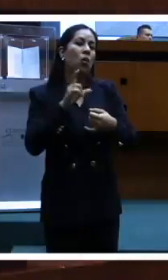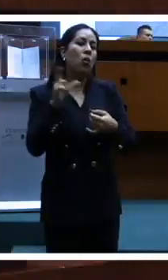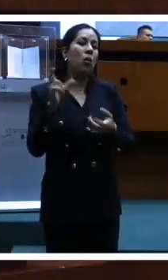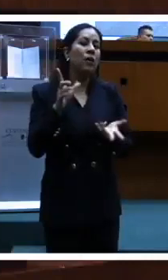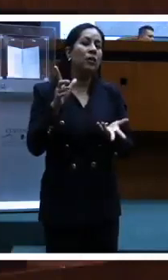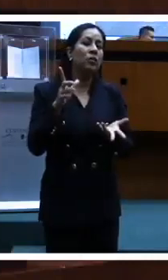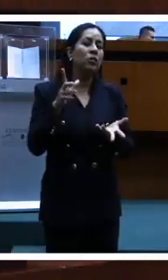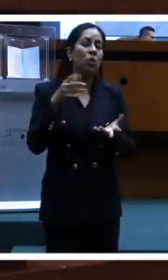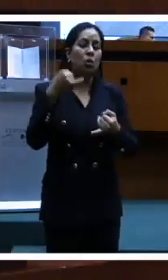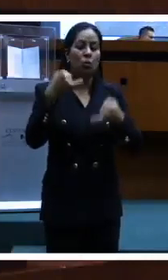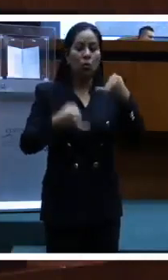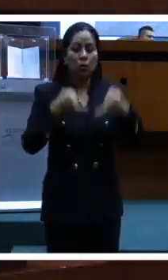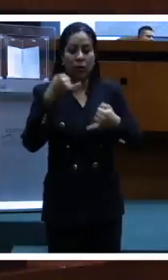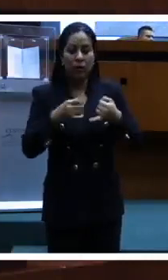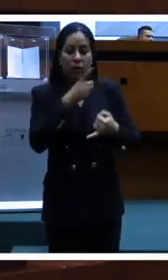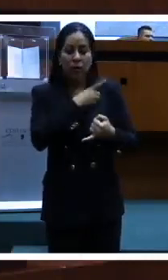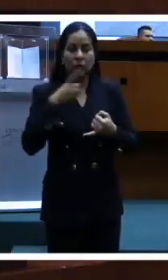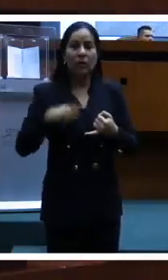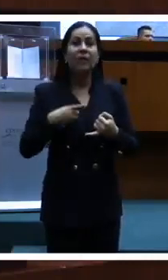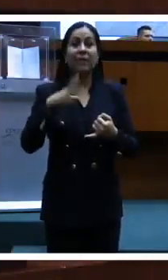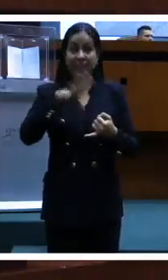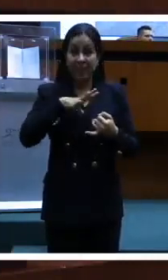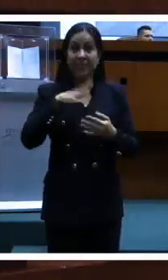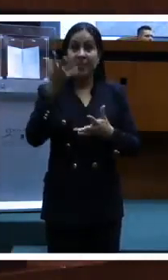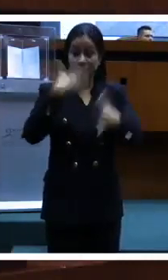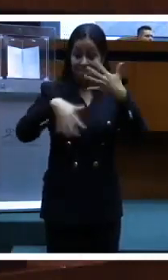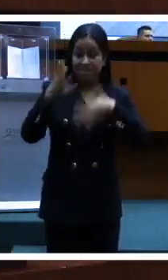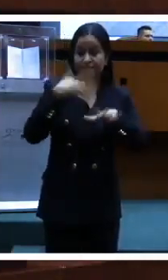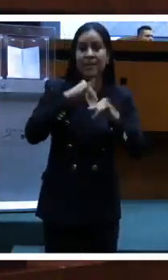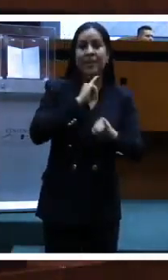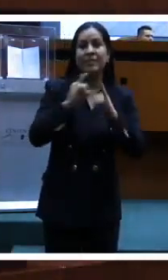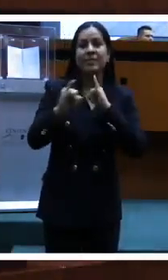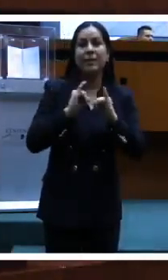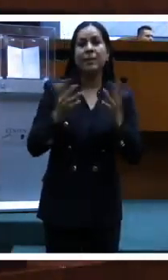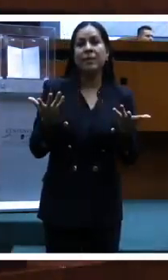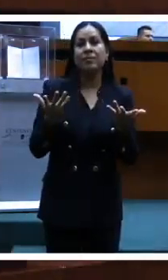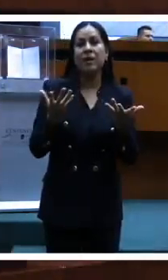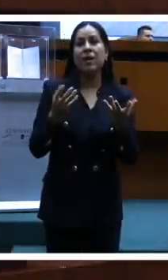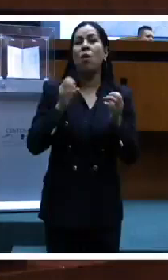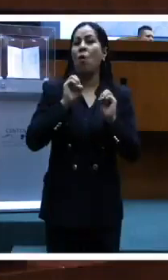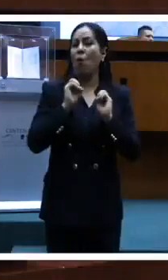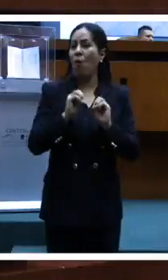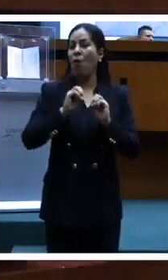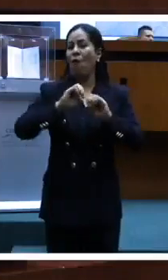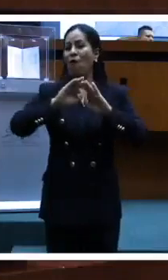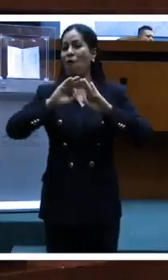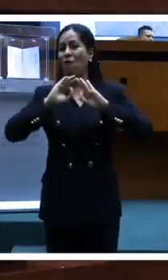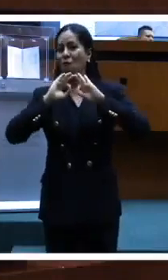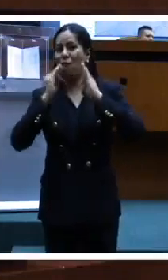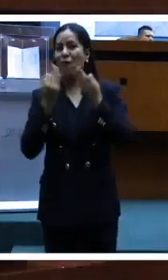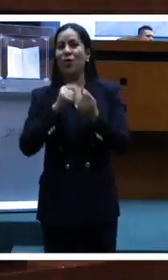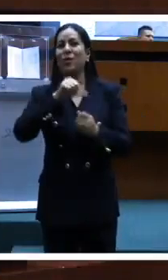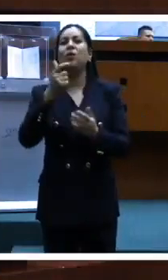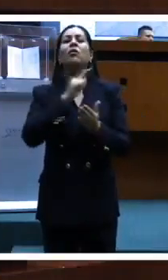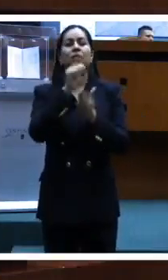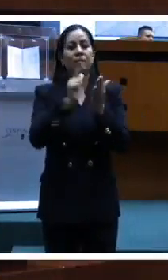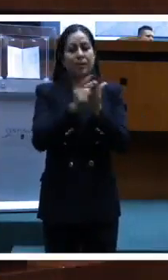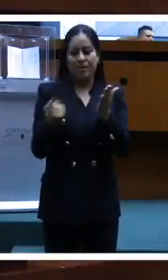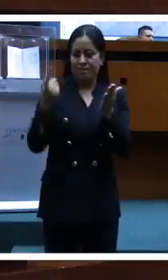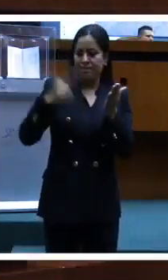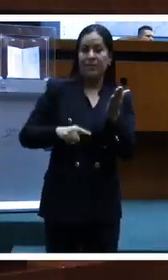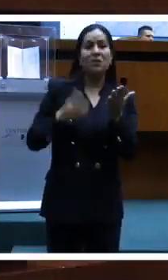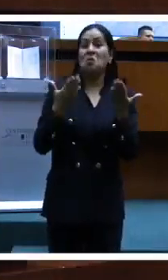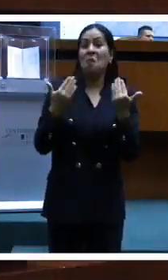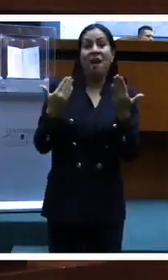los ministerios públicos debe de haber intérpretes de señas o de cualquier otra metodología como lo marca la ley y no lo